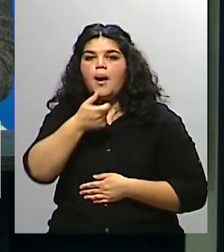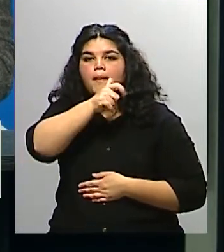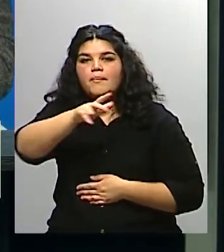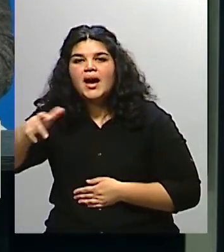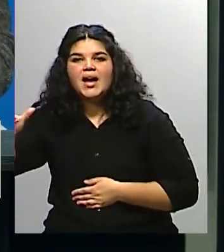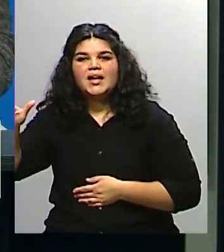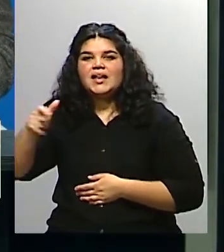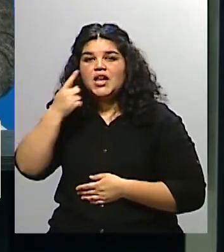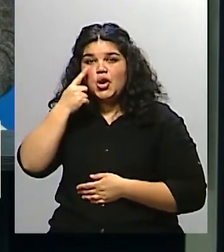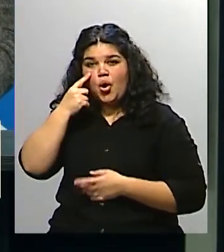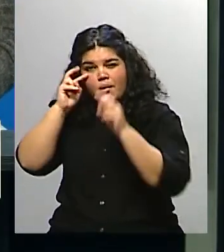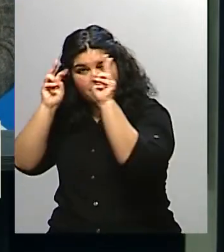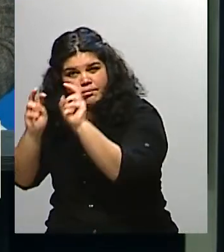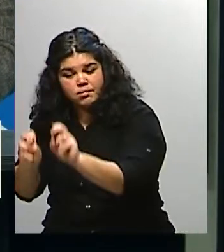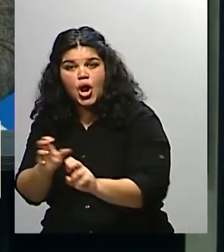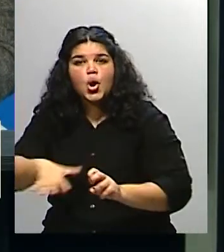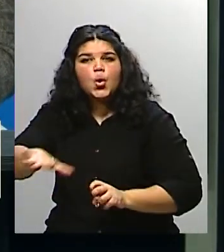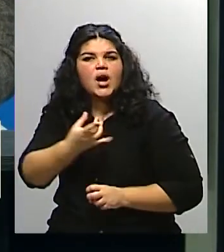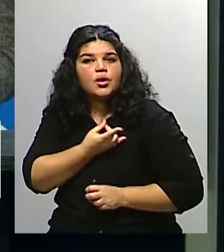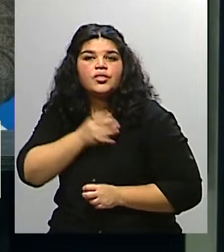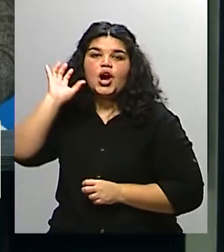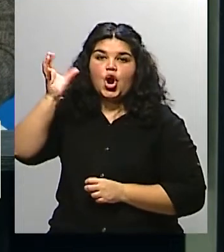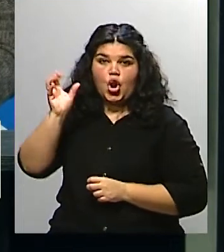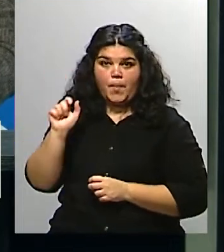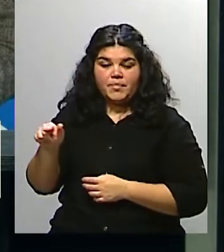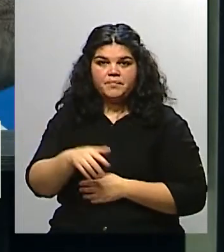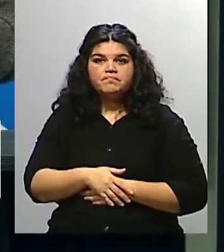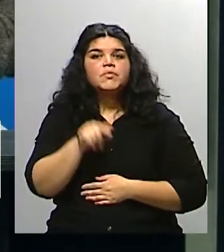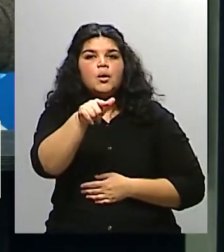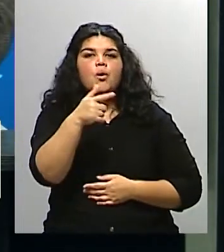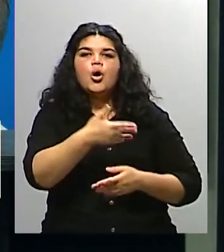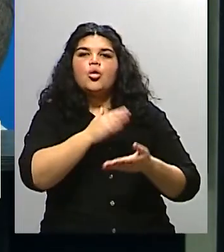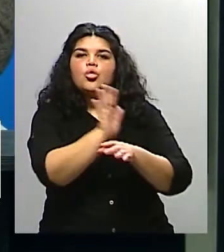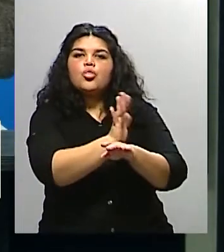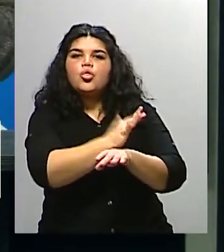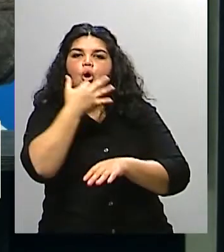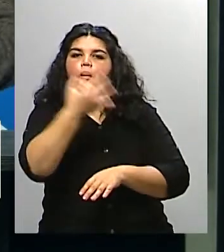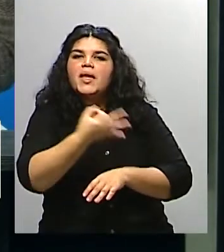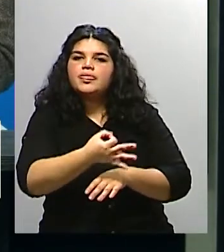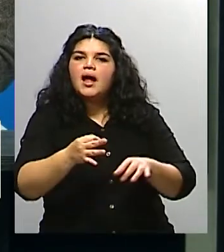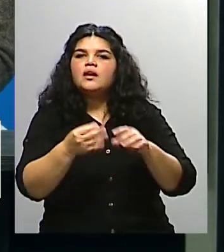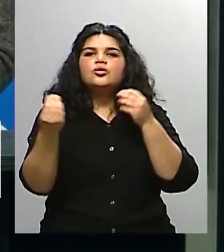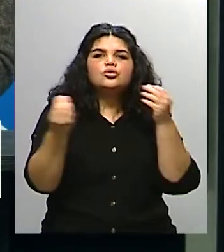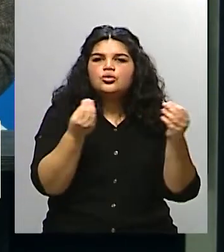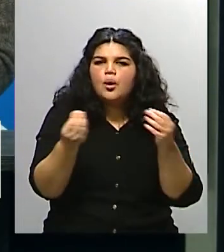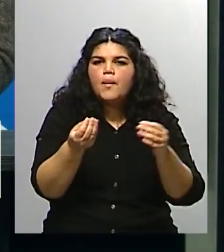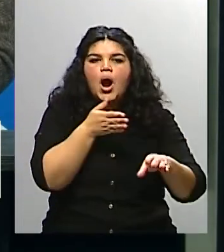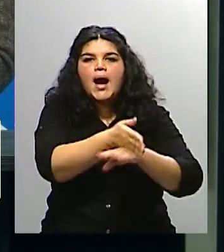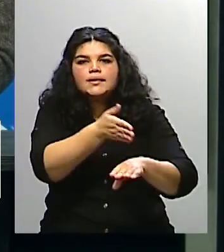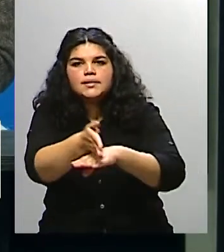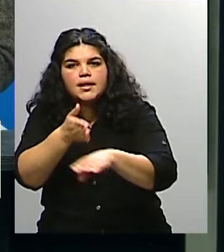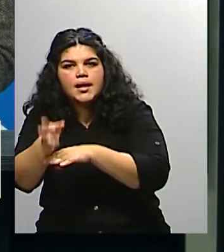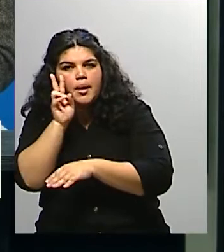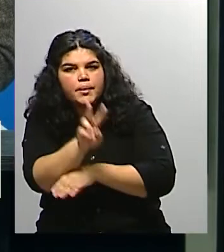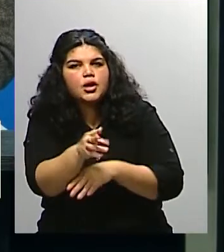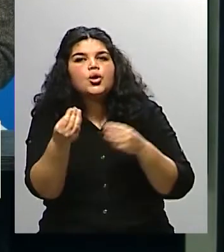marino desde Colombia. Bueno, repasemos el documental, Mario, vos que has tenido la oportunidad de verlo para que la gente, si lo puede acceder a ese documental, lo